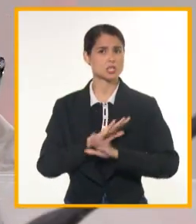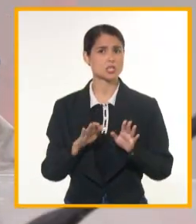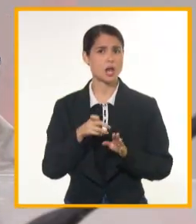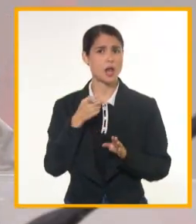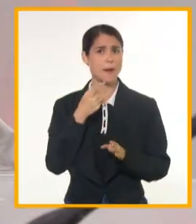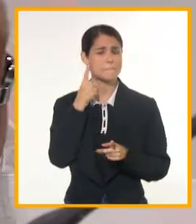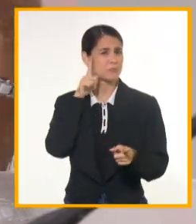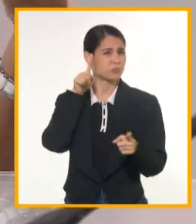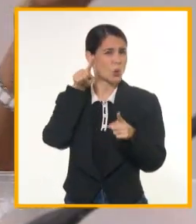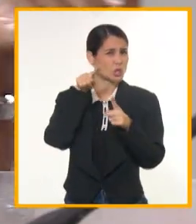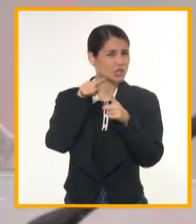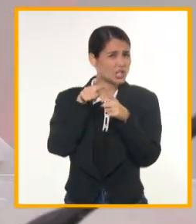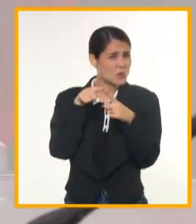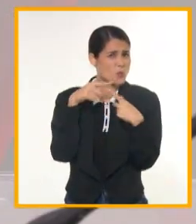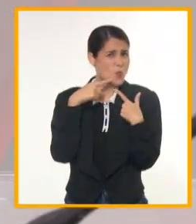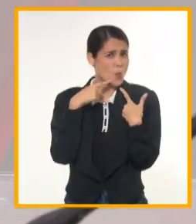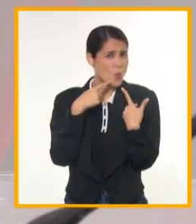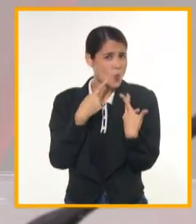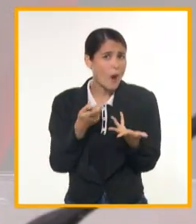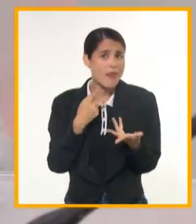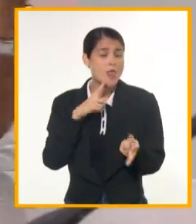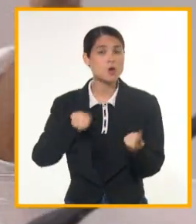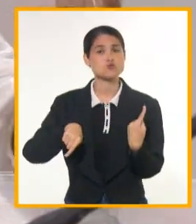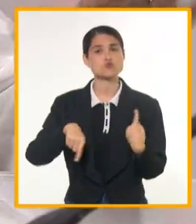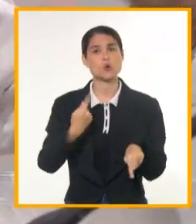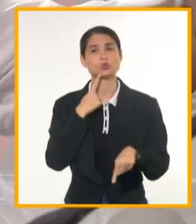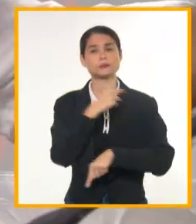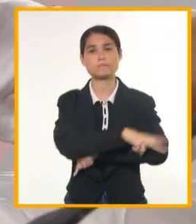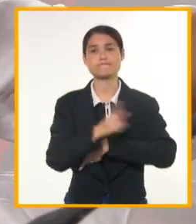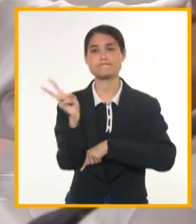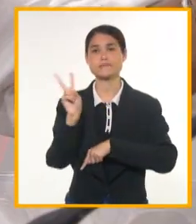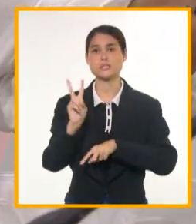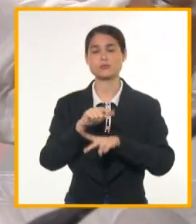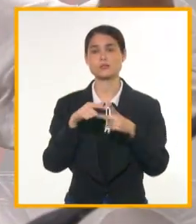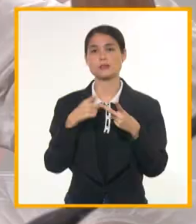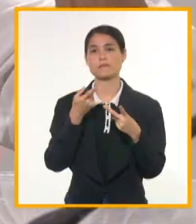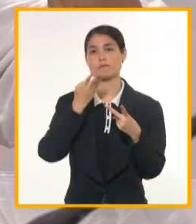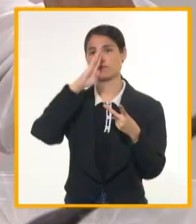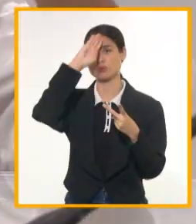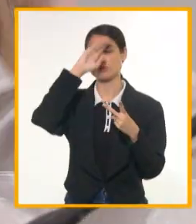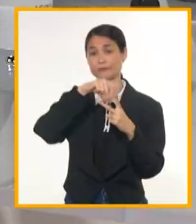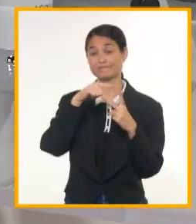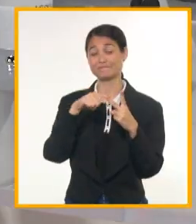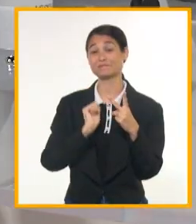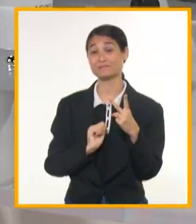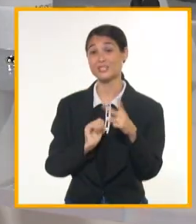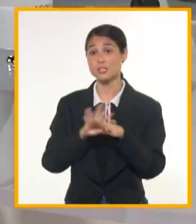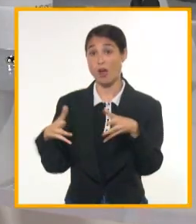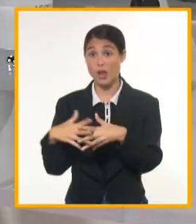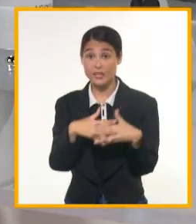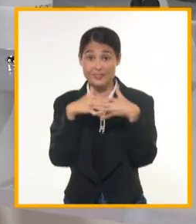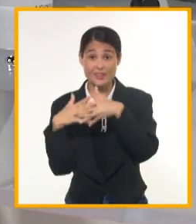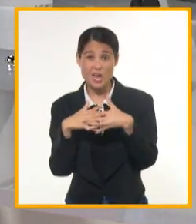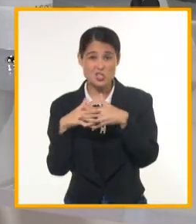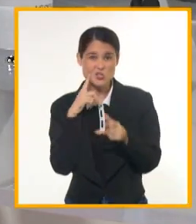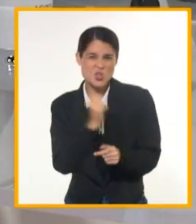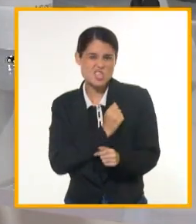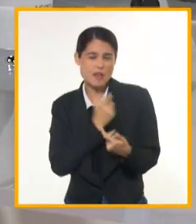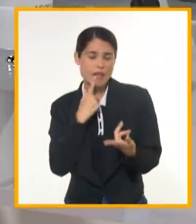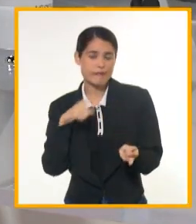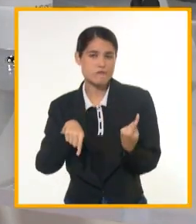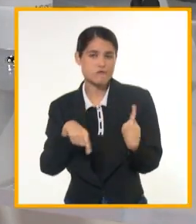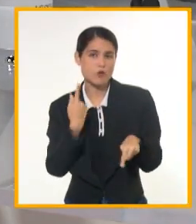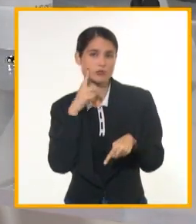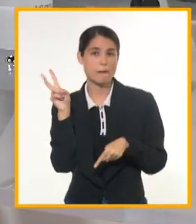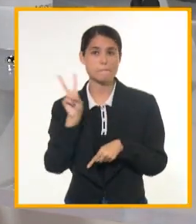propósitos enfilados contra Cuba y contra Venezuela, con Venezuela tratando, Oliver, de golpear a Petrocaribe y